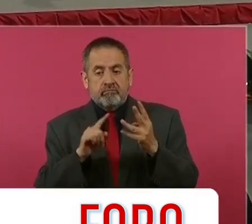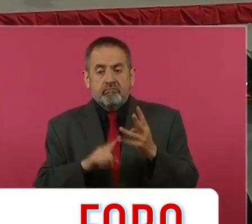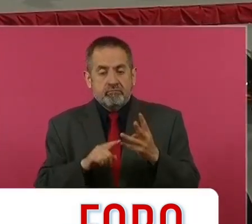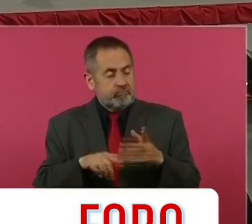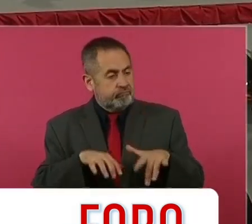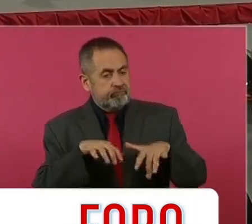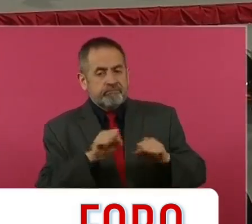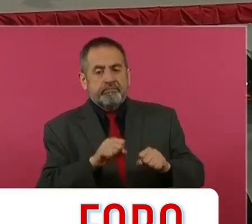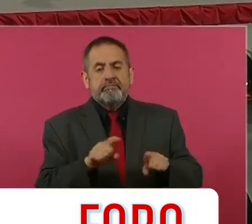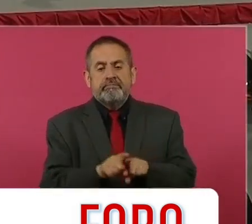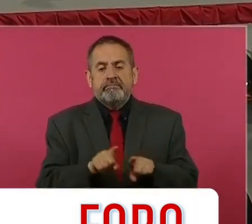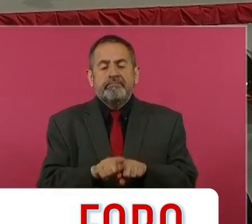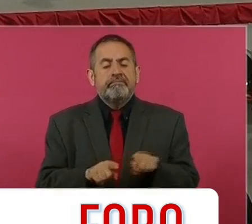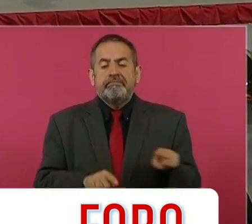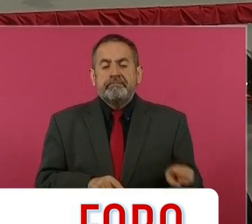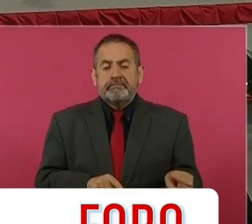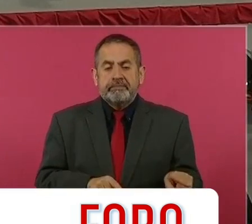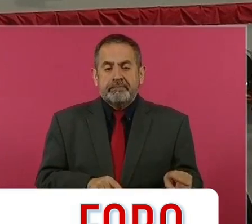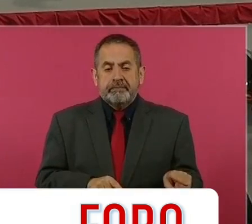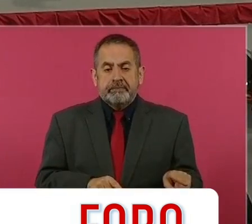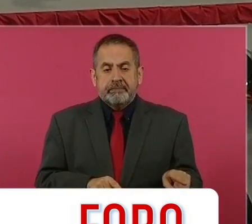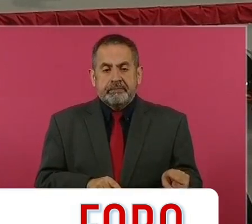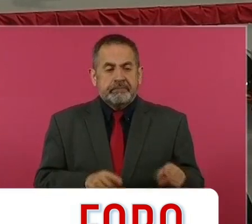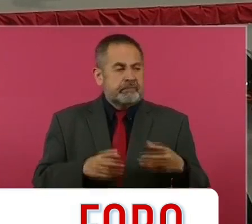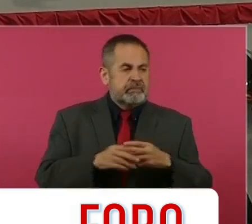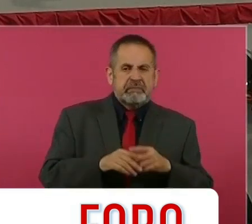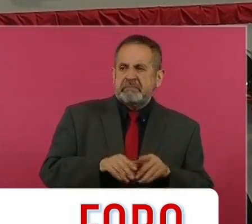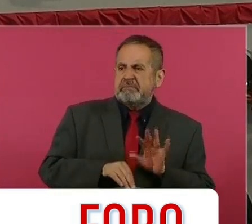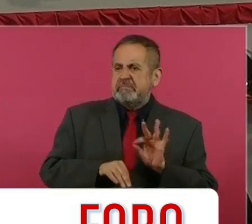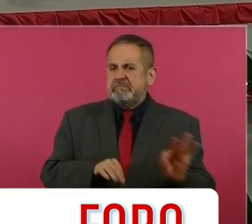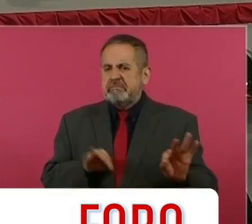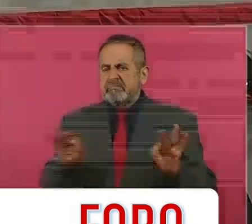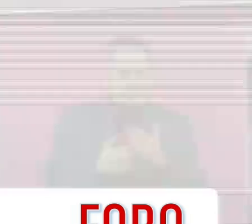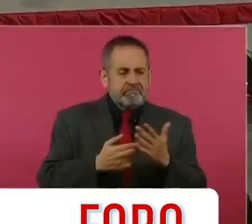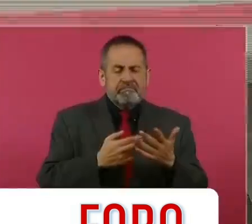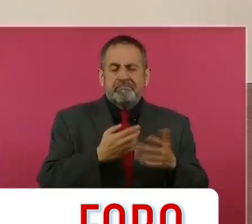las movilizaciones, son afines a Los Ardillos.